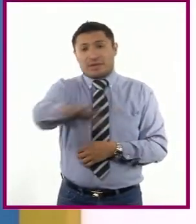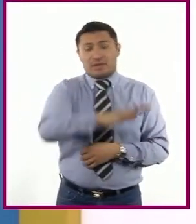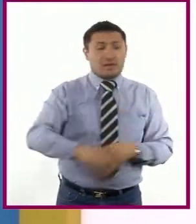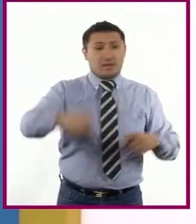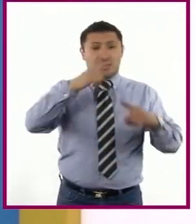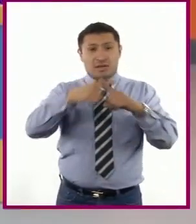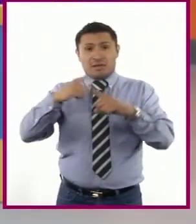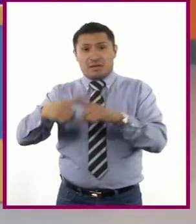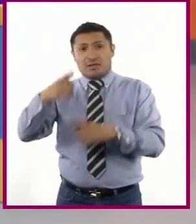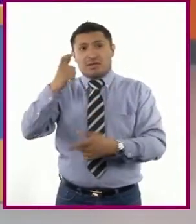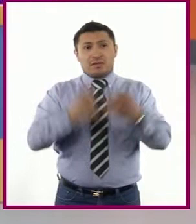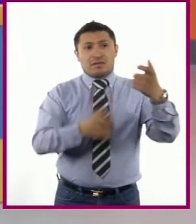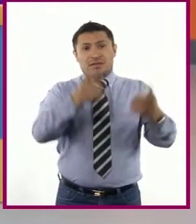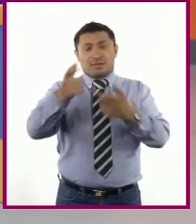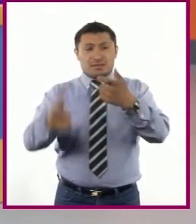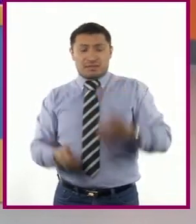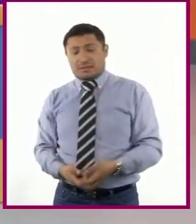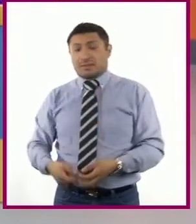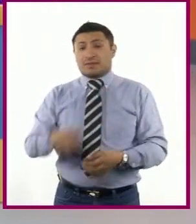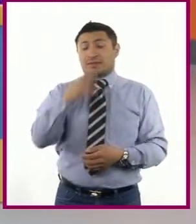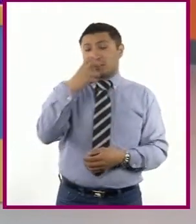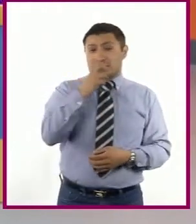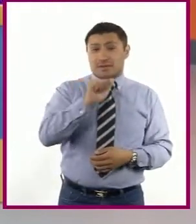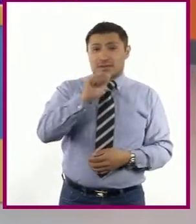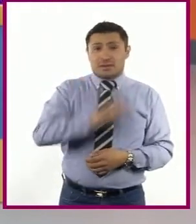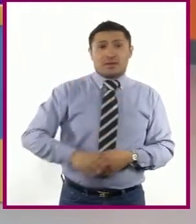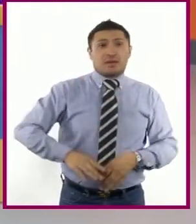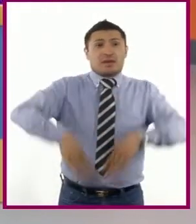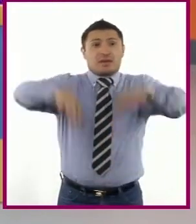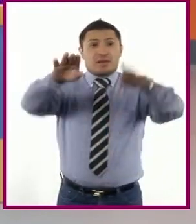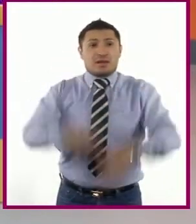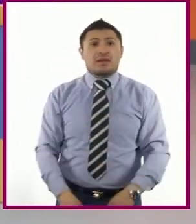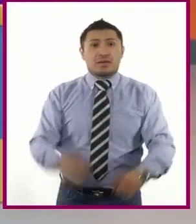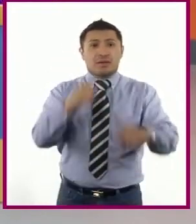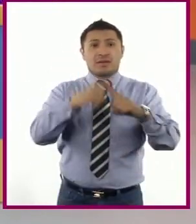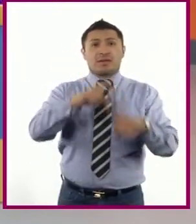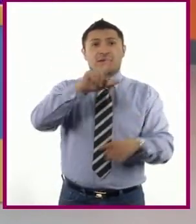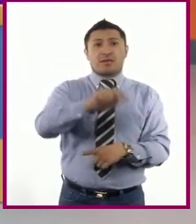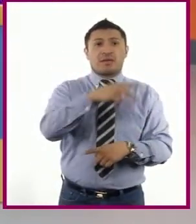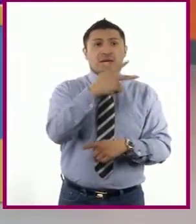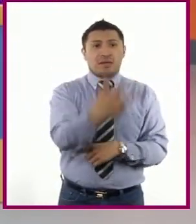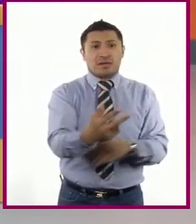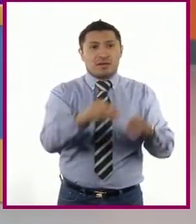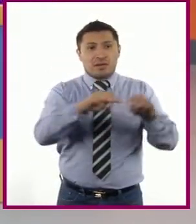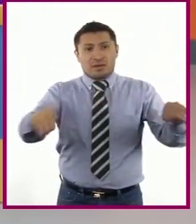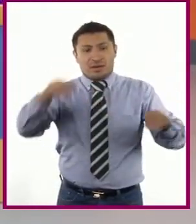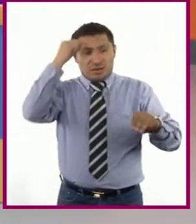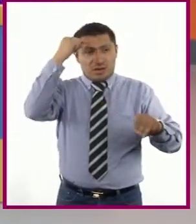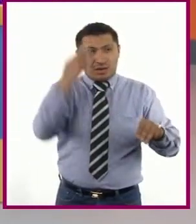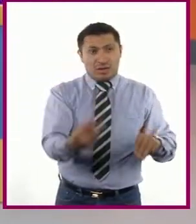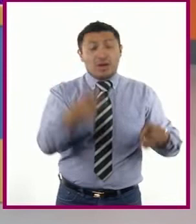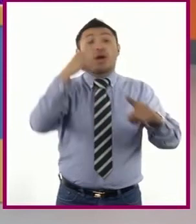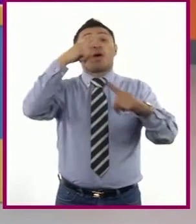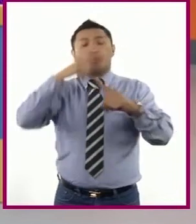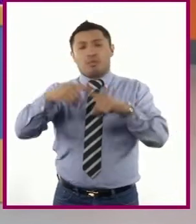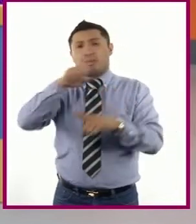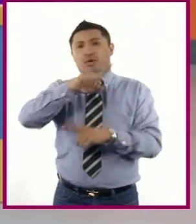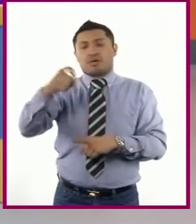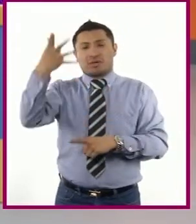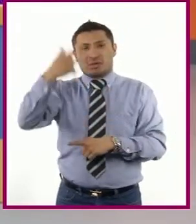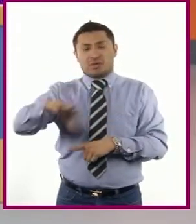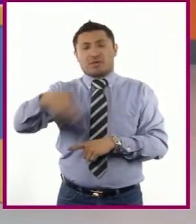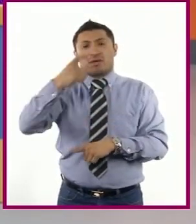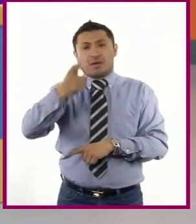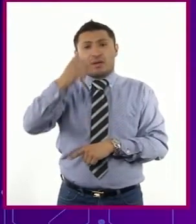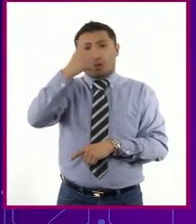unitarios respectivos. En el caso de la alfombra, multiplicamos 78 metros cuadrados por 110 pesos por